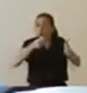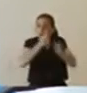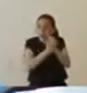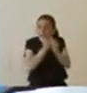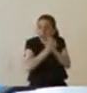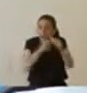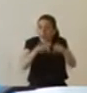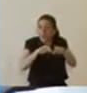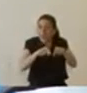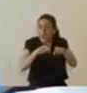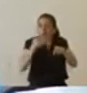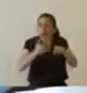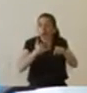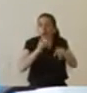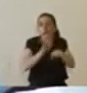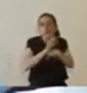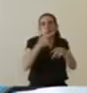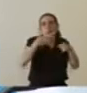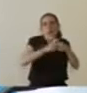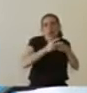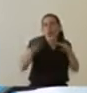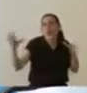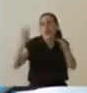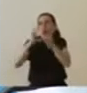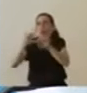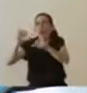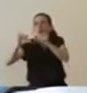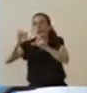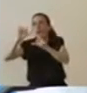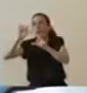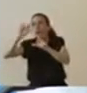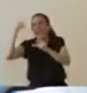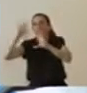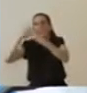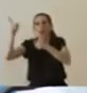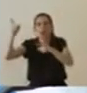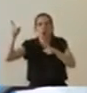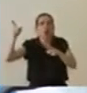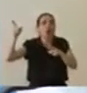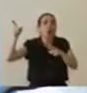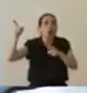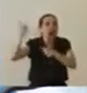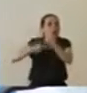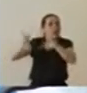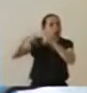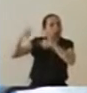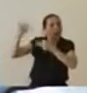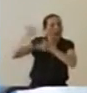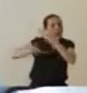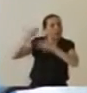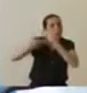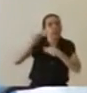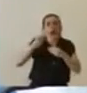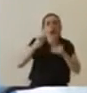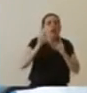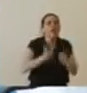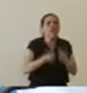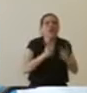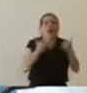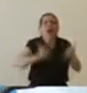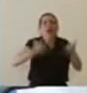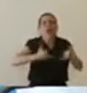una transferencia de tecnología con un laboratorio internacional, ha gestionado para tener siempre la vacuna antigripal lo antes posible y ahora acelerando